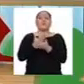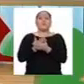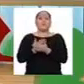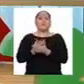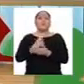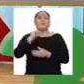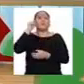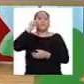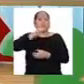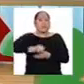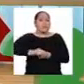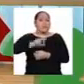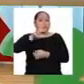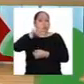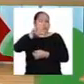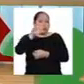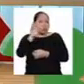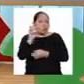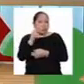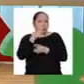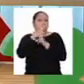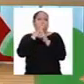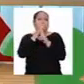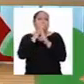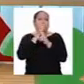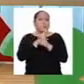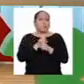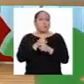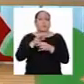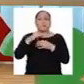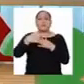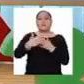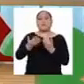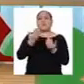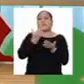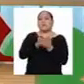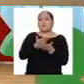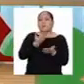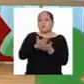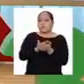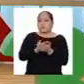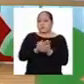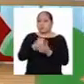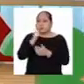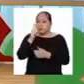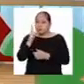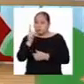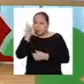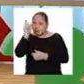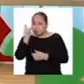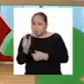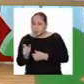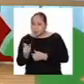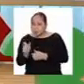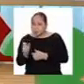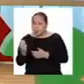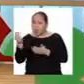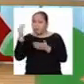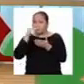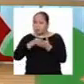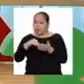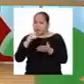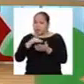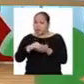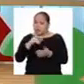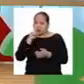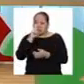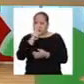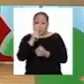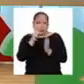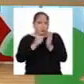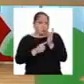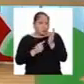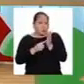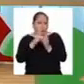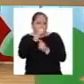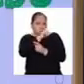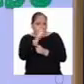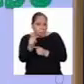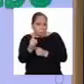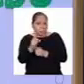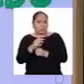30 respuestas y luego verificar que una misma persona no haya respondido 2 o más veces.